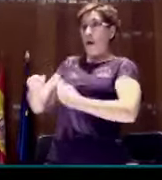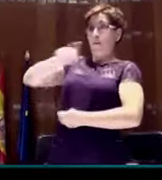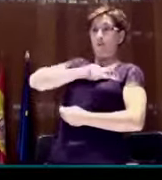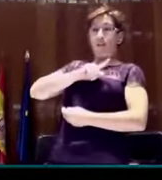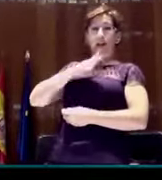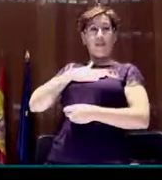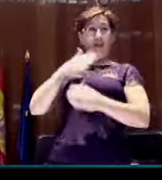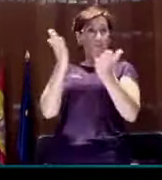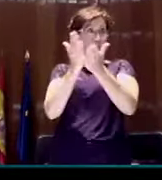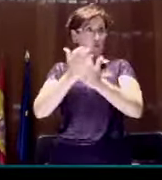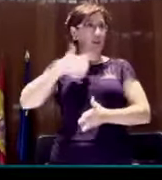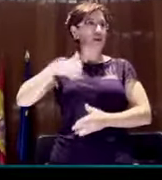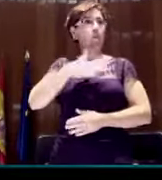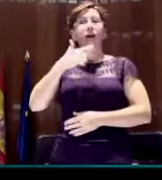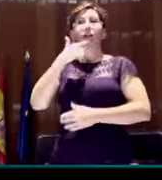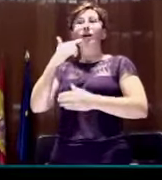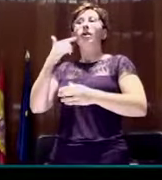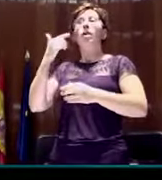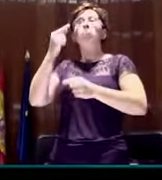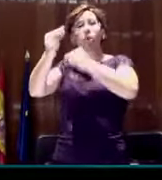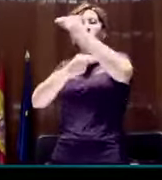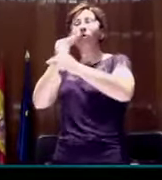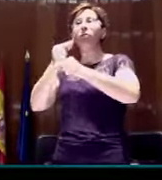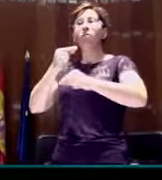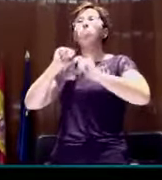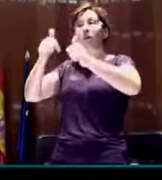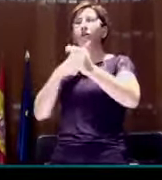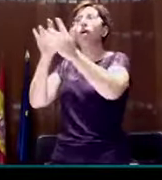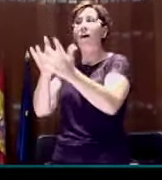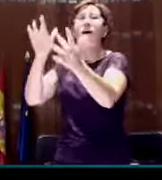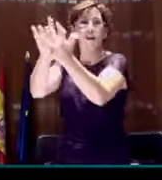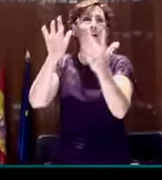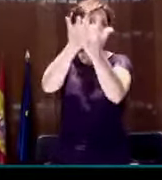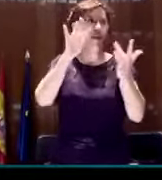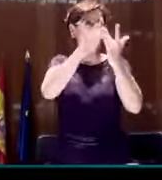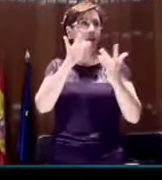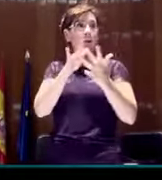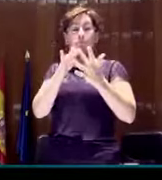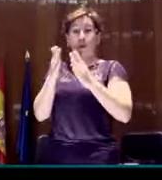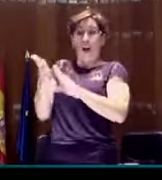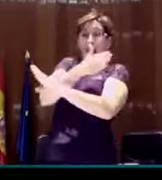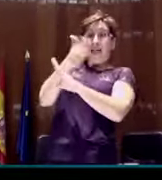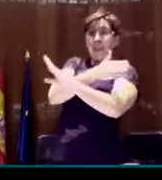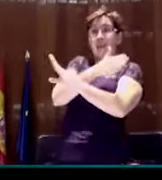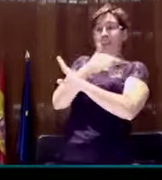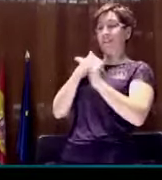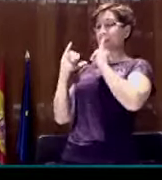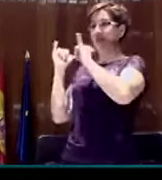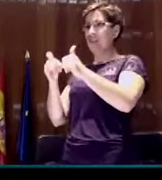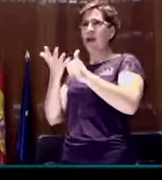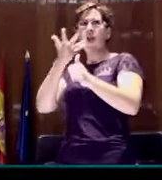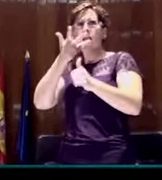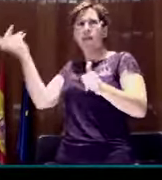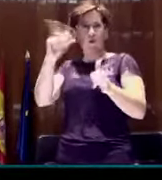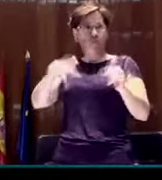Sevilla. Entonces, lo que quiero insistir, lo que me encontré es que había un grandísimo desconocimiento. Yo cuando empezaba